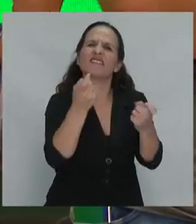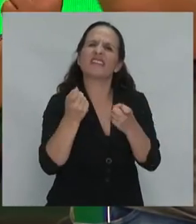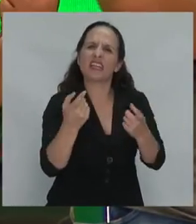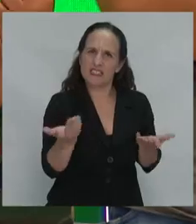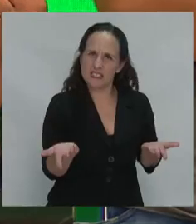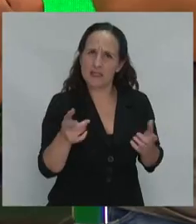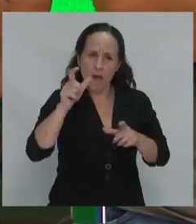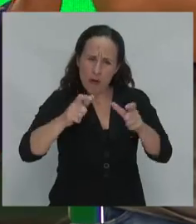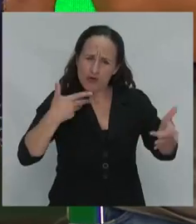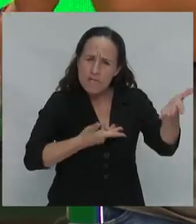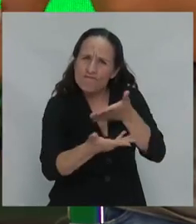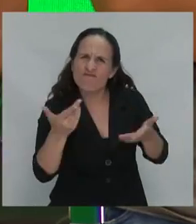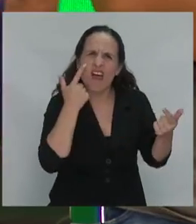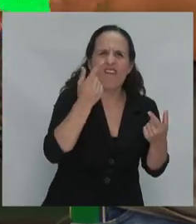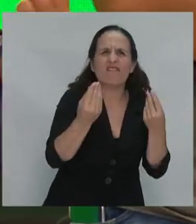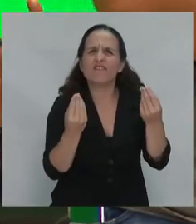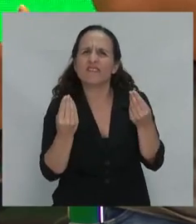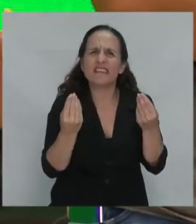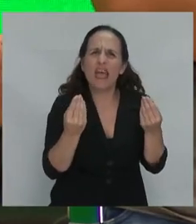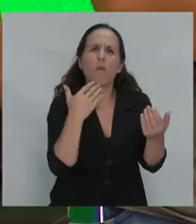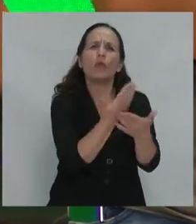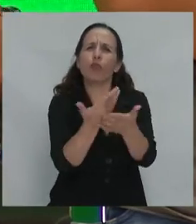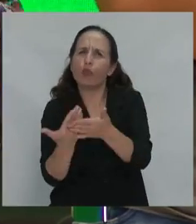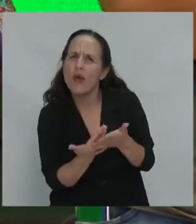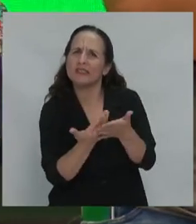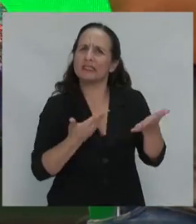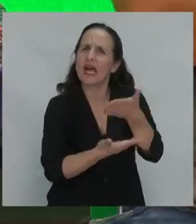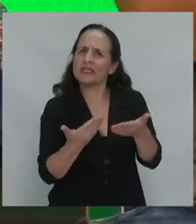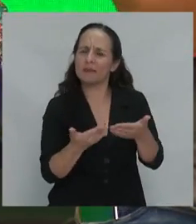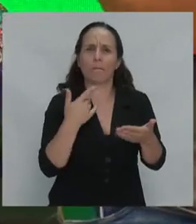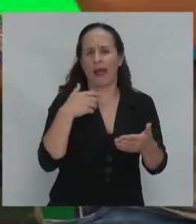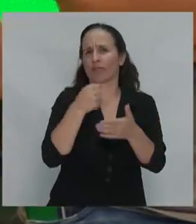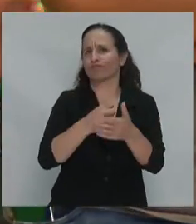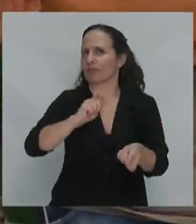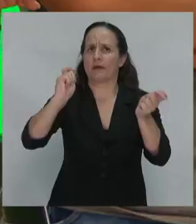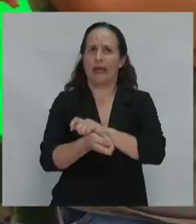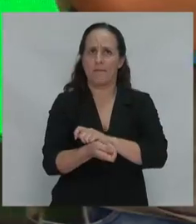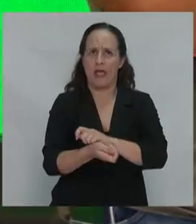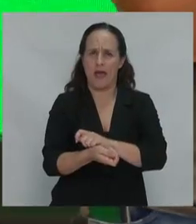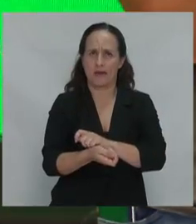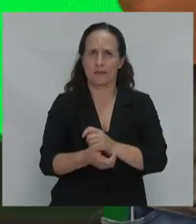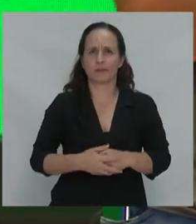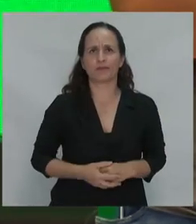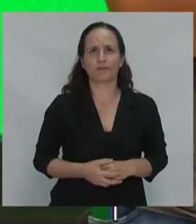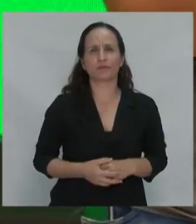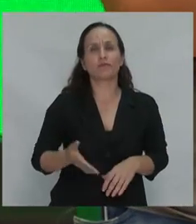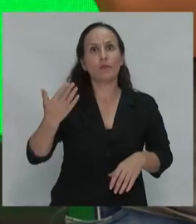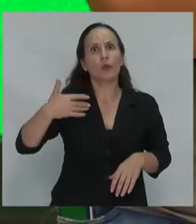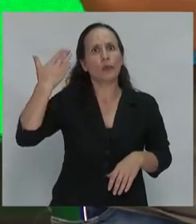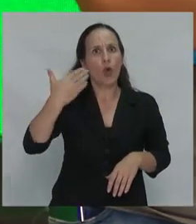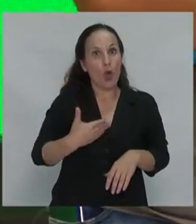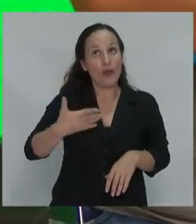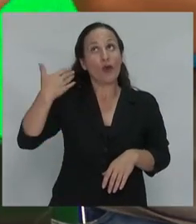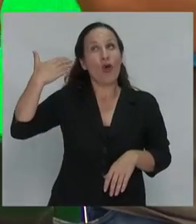entre nosotros mismos y de proponer cosas para irlas a cambiar yo no recuerdo el gobierno muchos